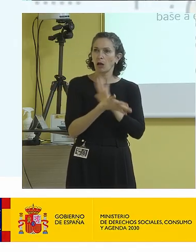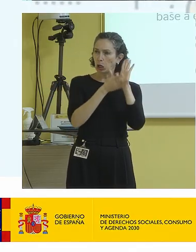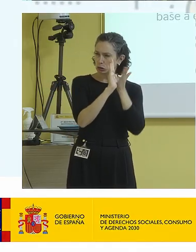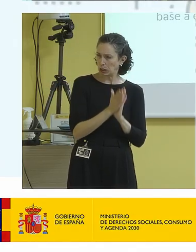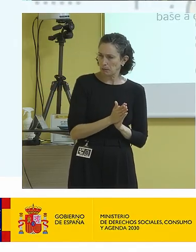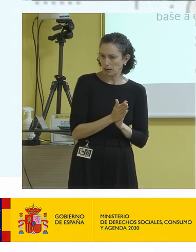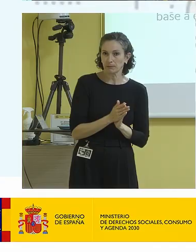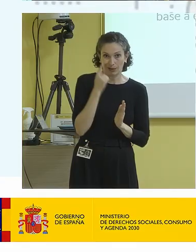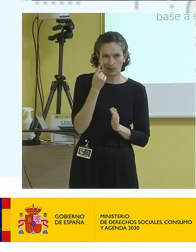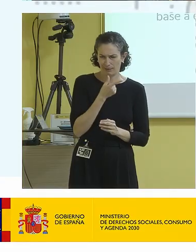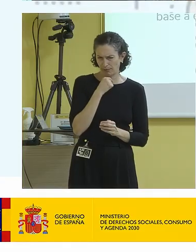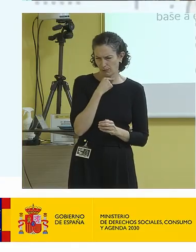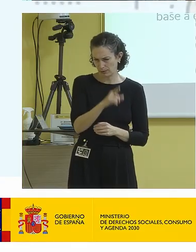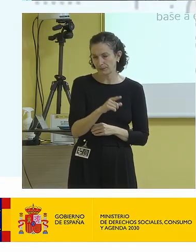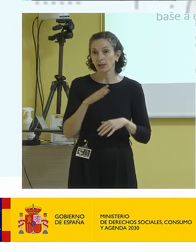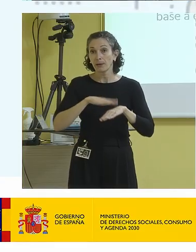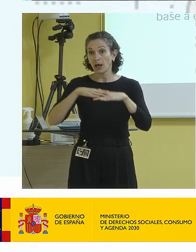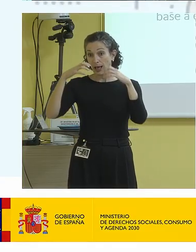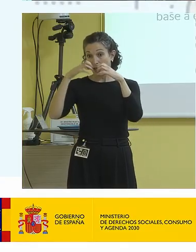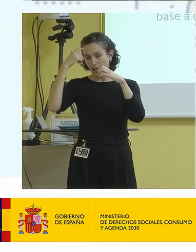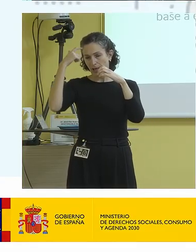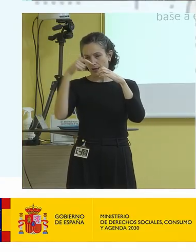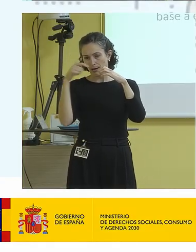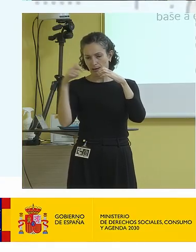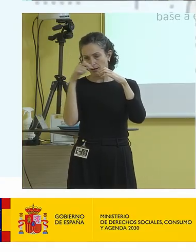una que es muy graciosa, para que estos hemisferios funcionen